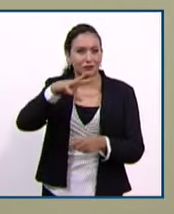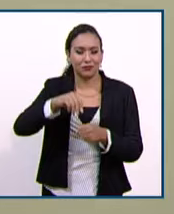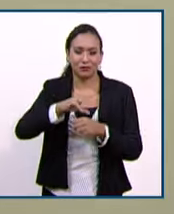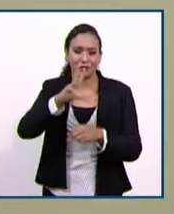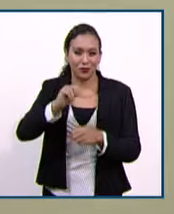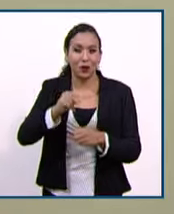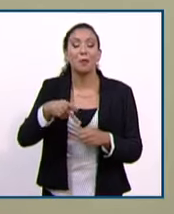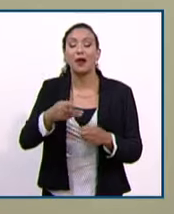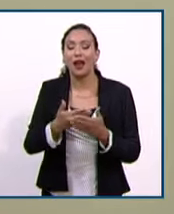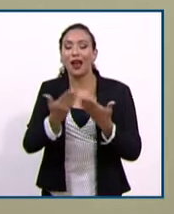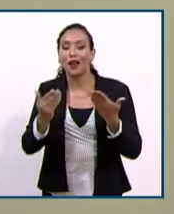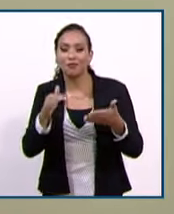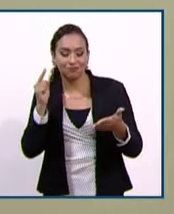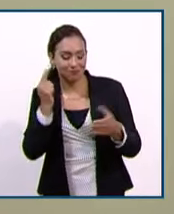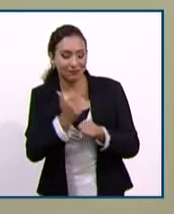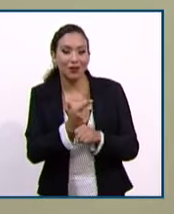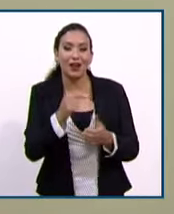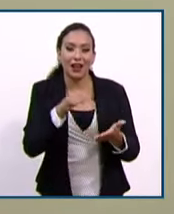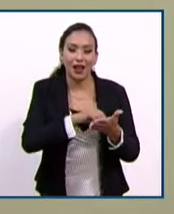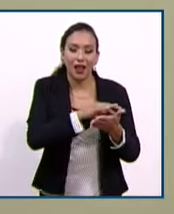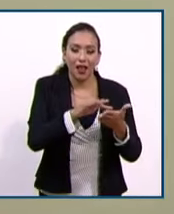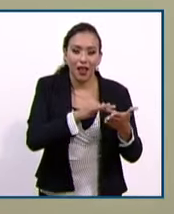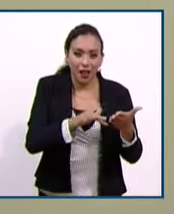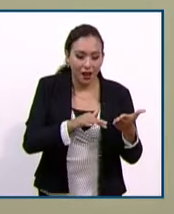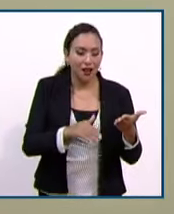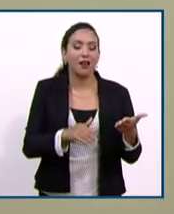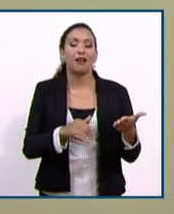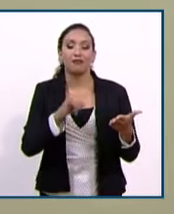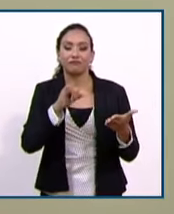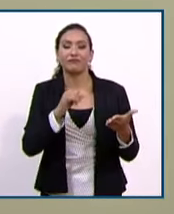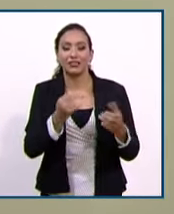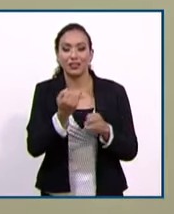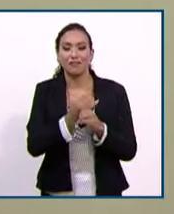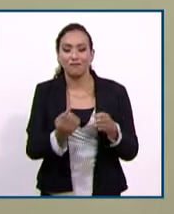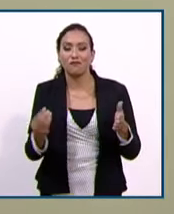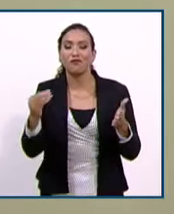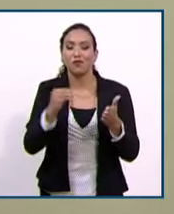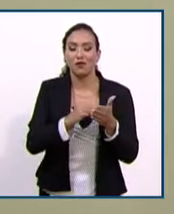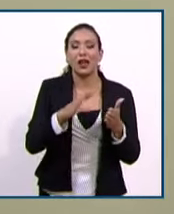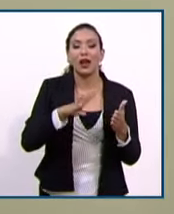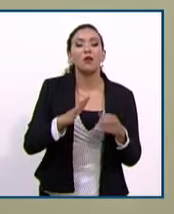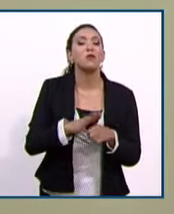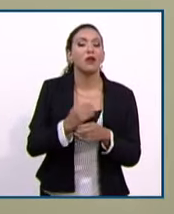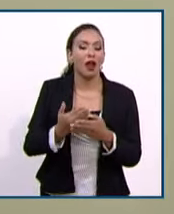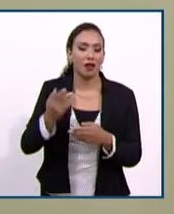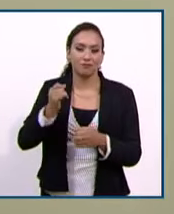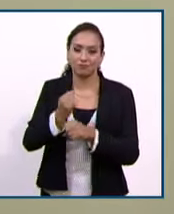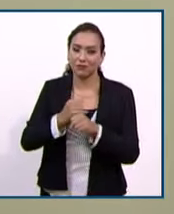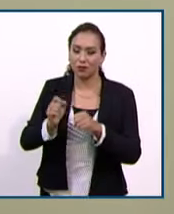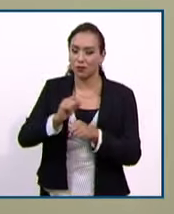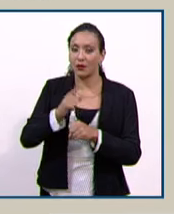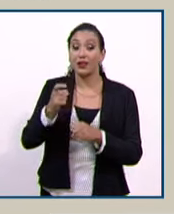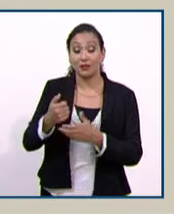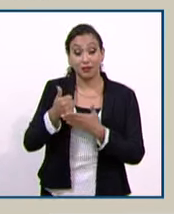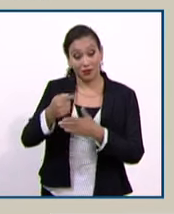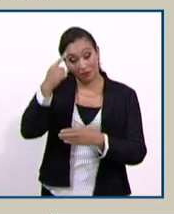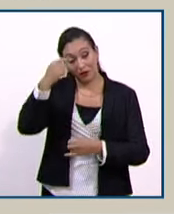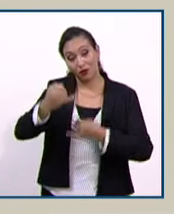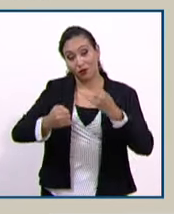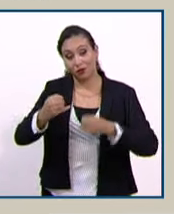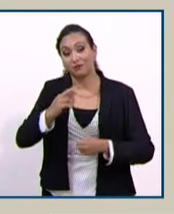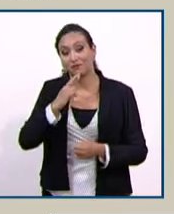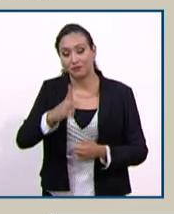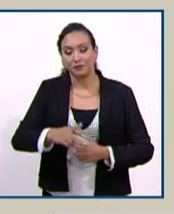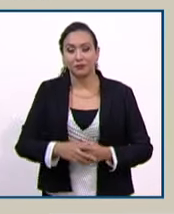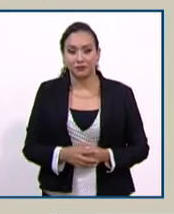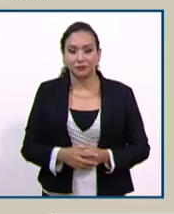por la forma en la que vivimos o donde nos desarrollamos. Están ahí porque están estudiados y eso es lo que nos permite avanzar. Durante